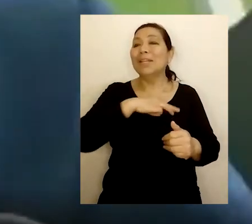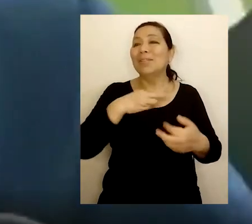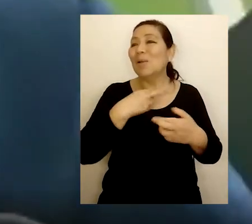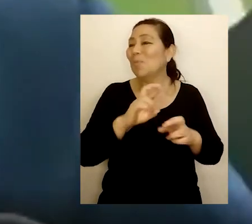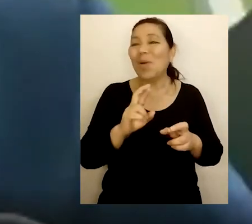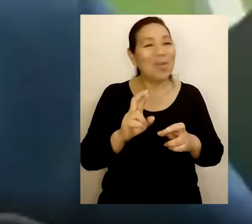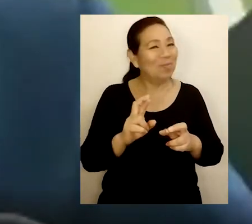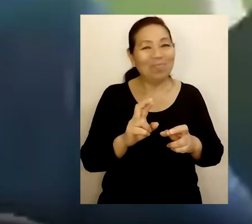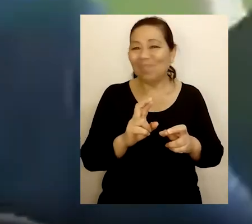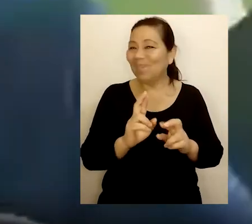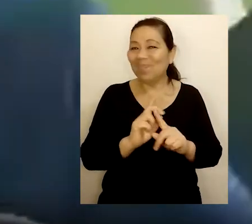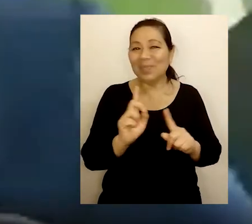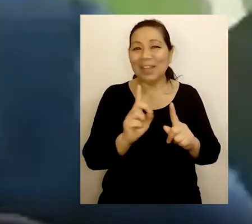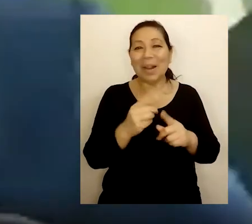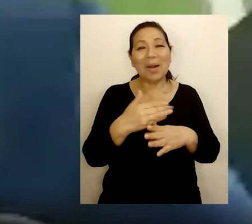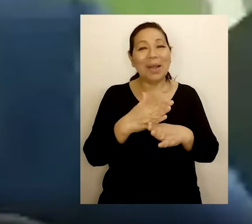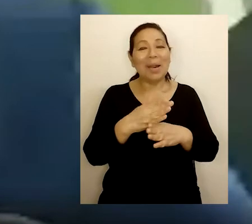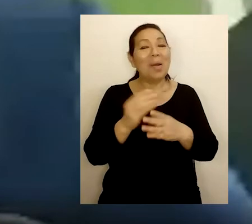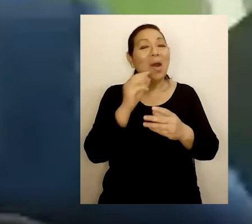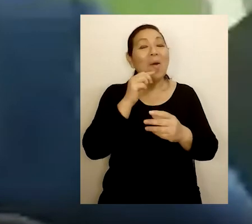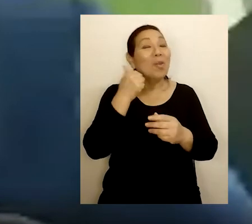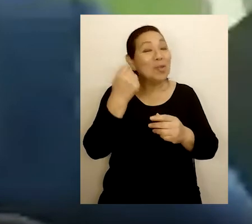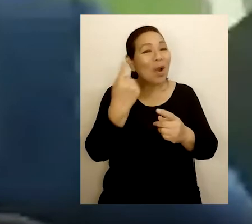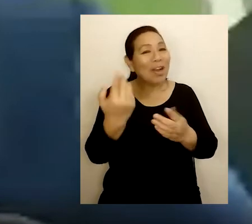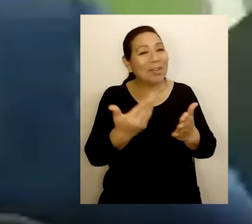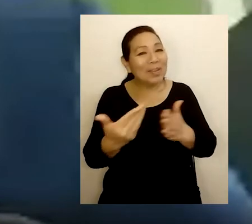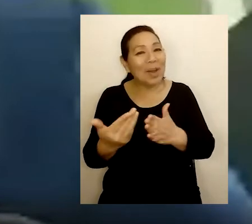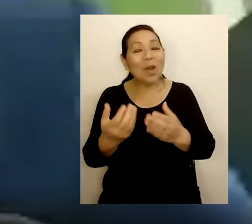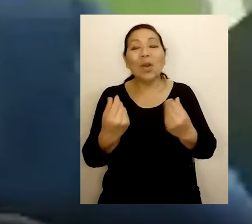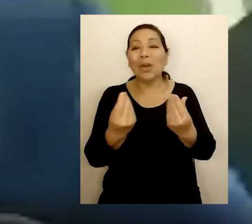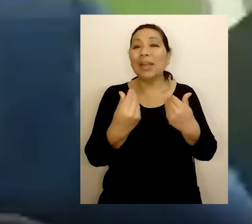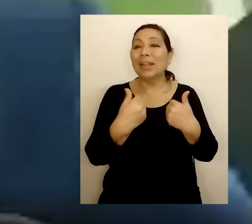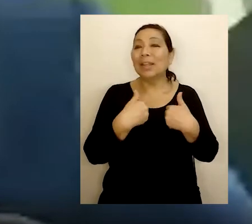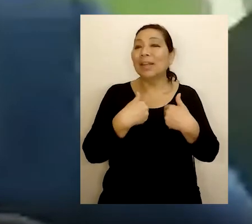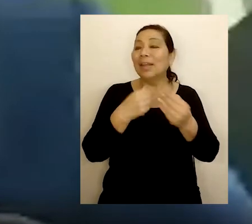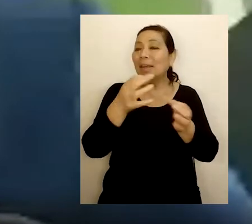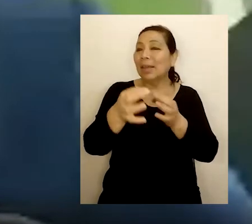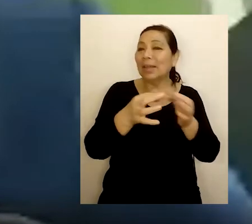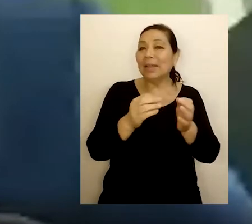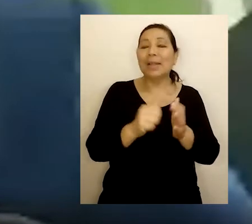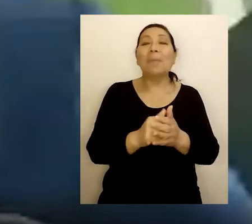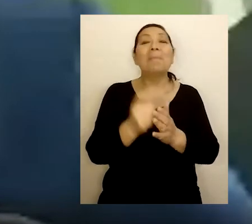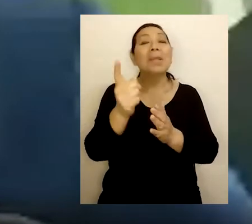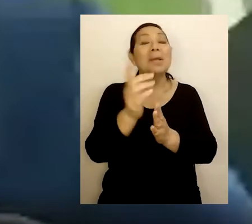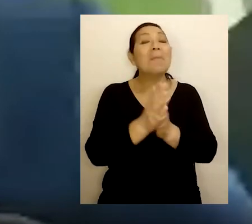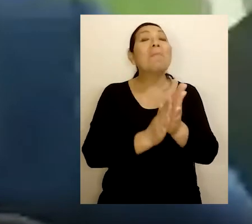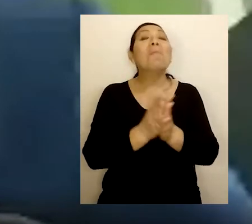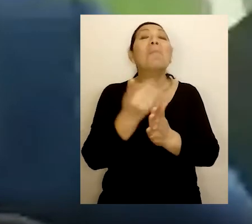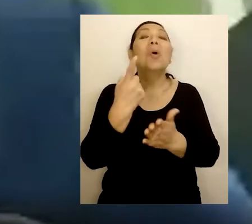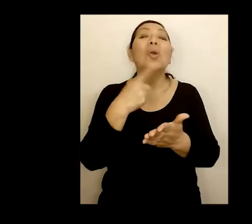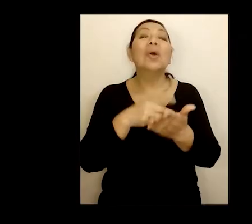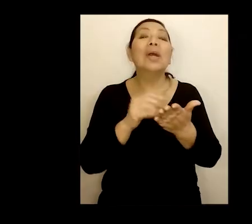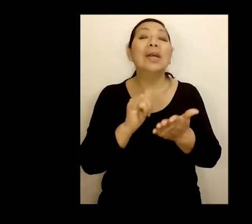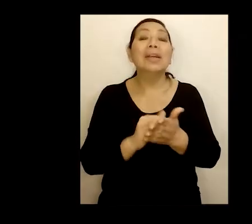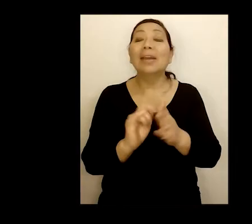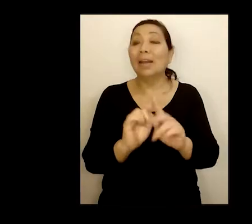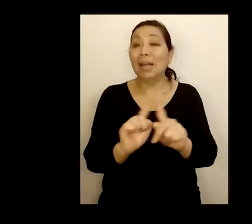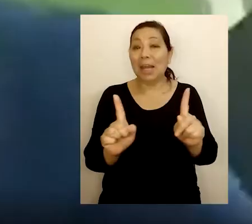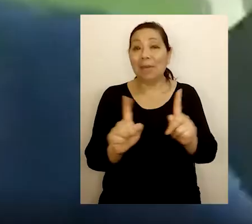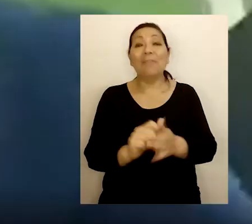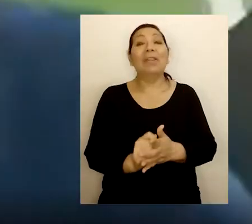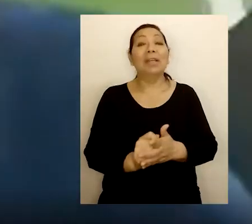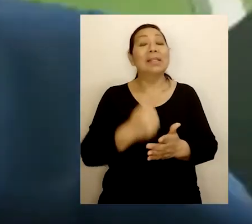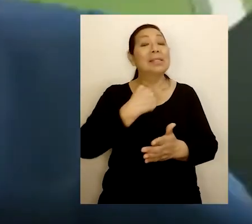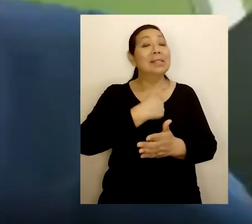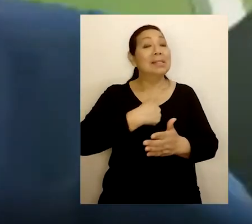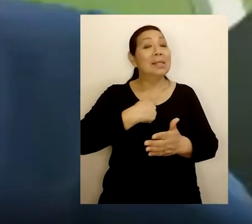Público no se aplica de manera automática, como lo pretende interpretar el beneficiario. ¿Por qué? Porque la diferencia entre el